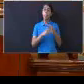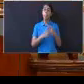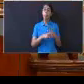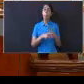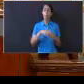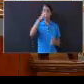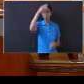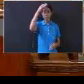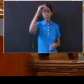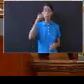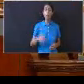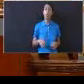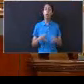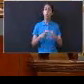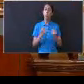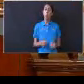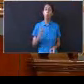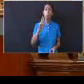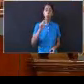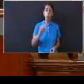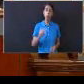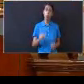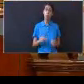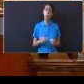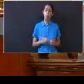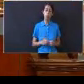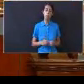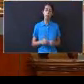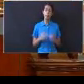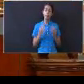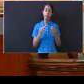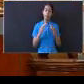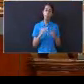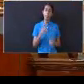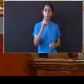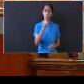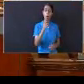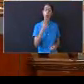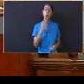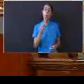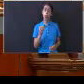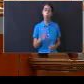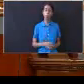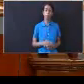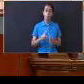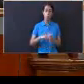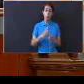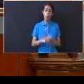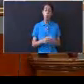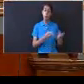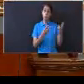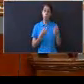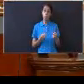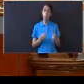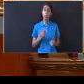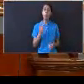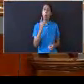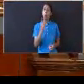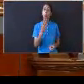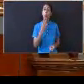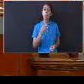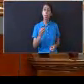trata un hijo. Entonces, cuando viene un hijo a la familia de estas personas, lo aman más todavía.